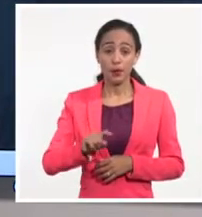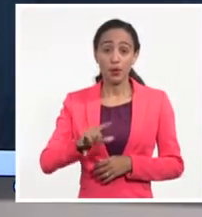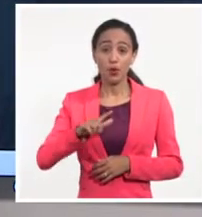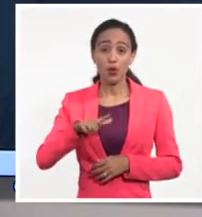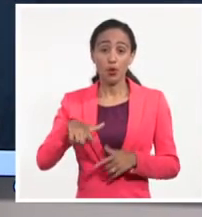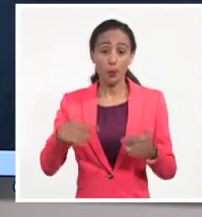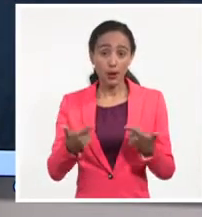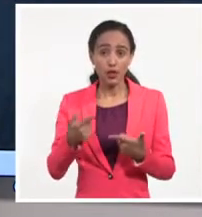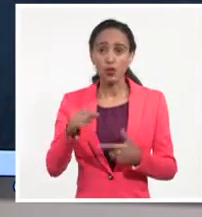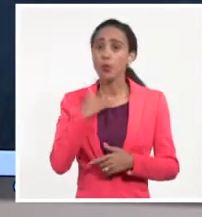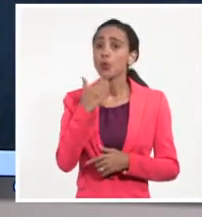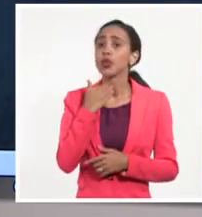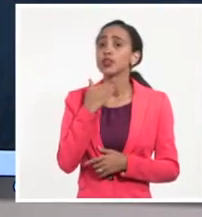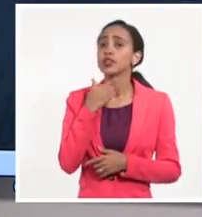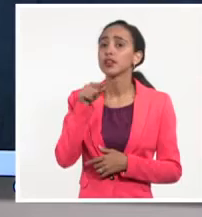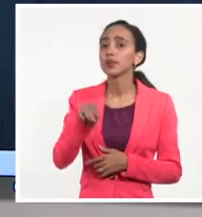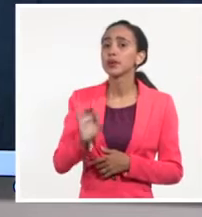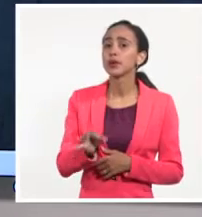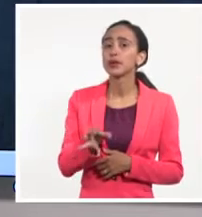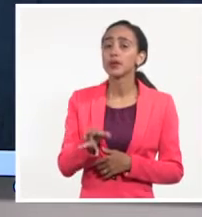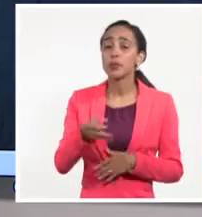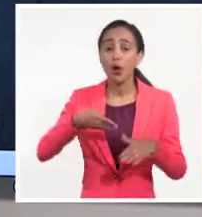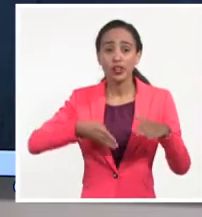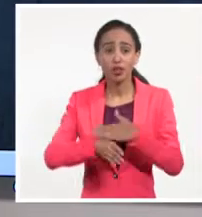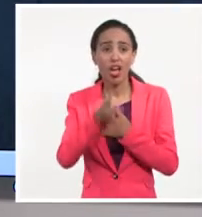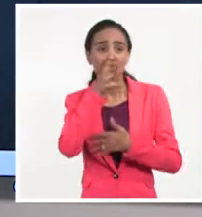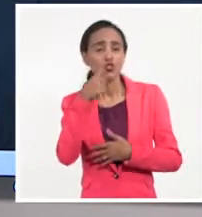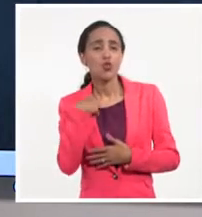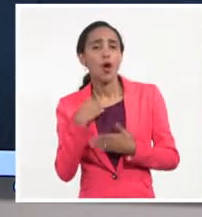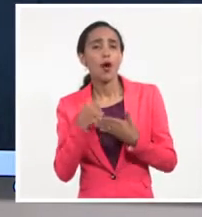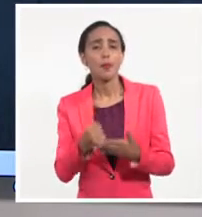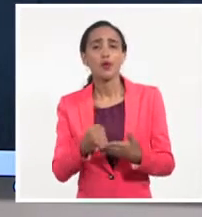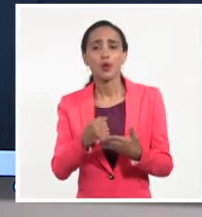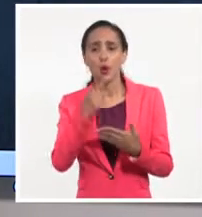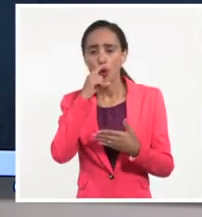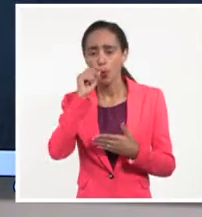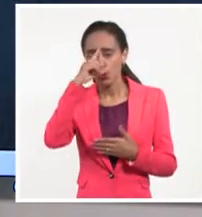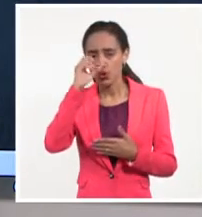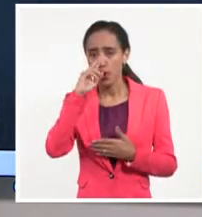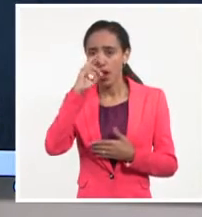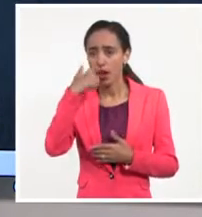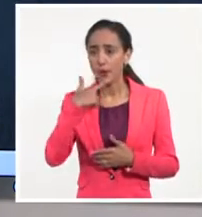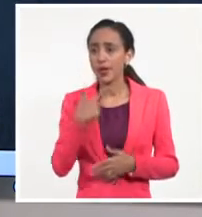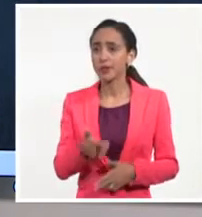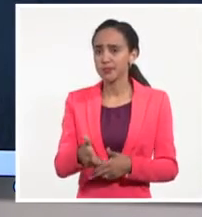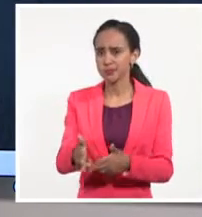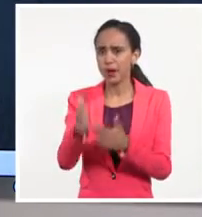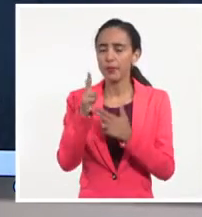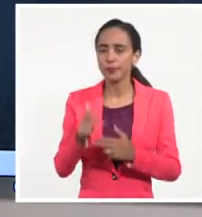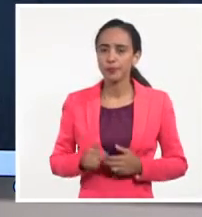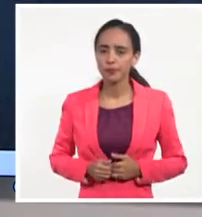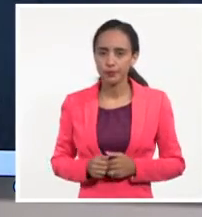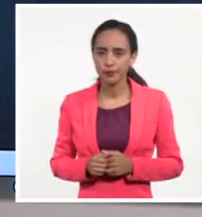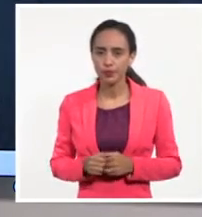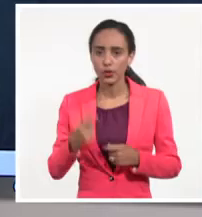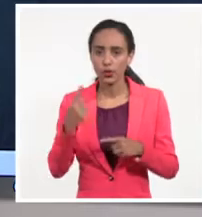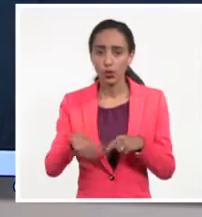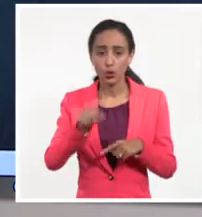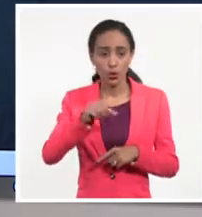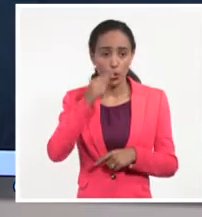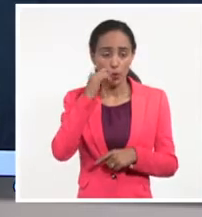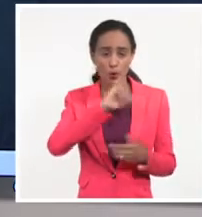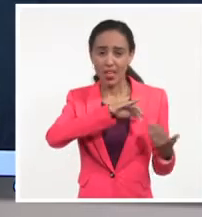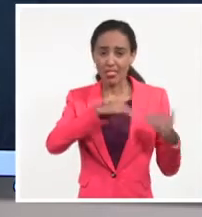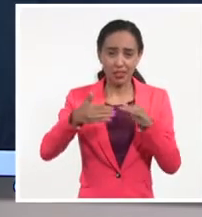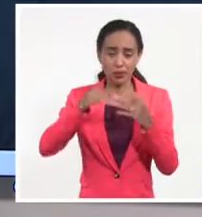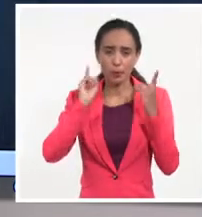policía entró, gritó que apoyaba a Bolsonaro y le disparó. Benedito Cardoso dos Santos fue asesinado tras una discusión política, también